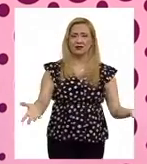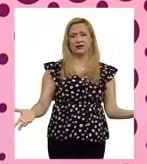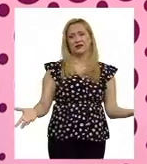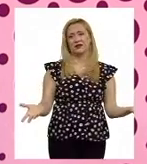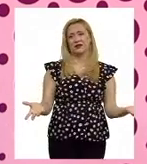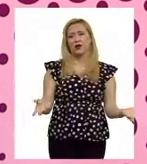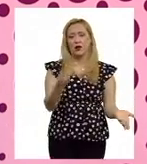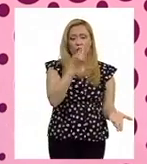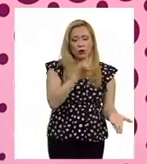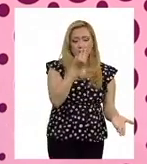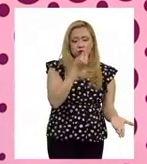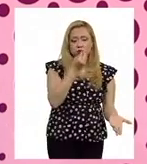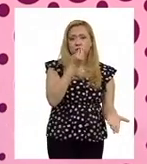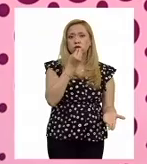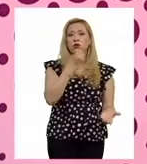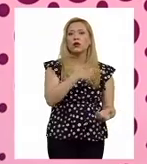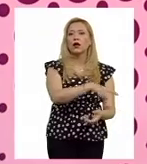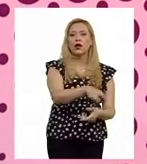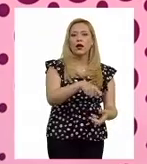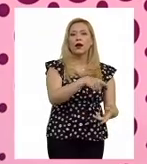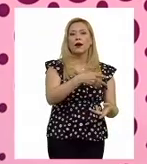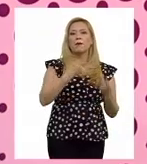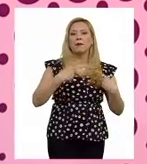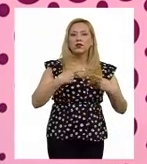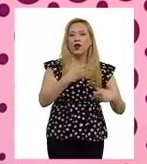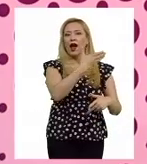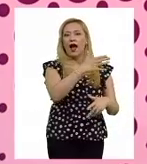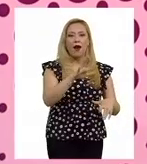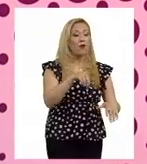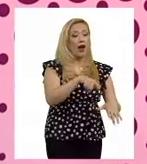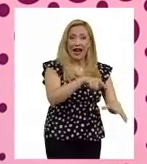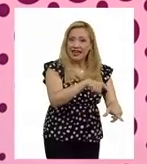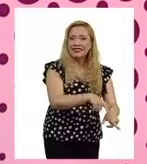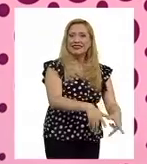nos alimentamos, consumamos localmente. No estemos,